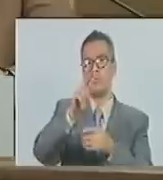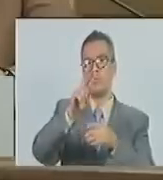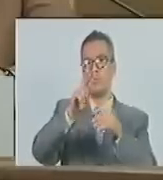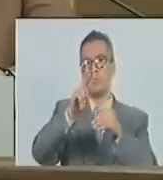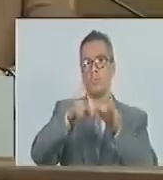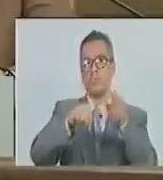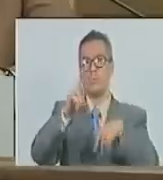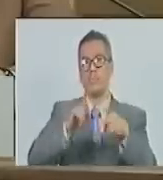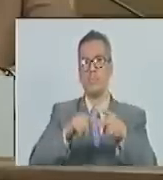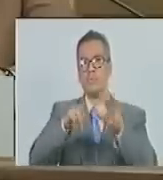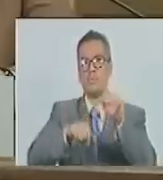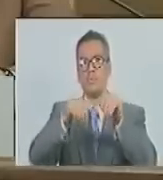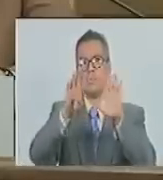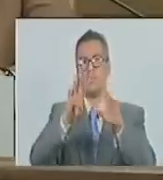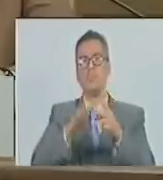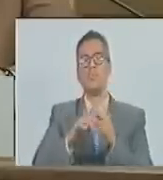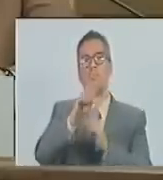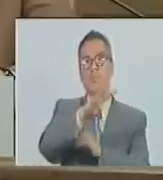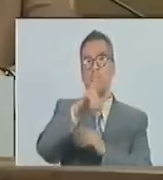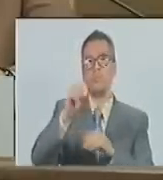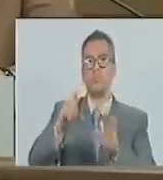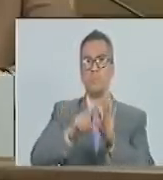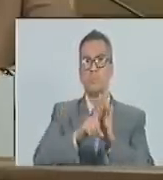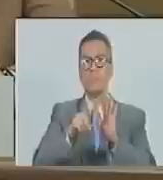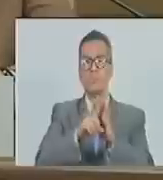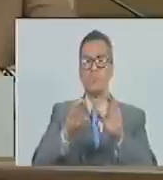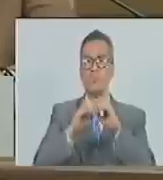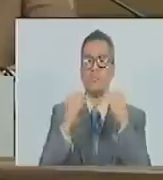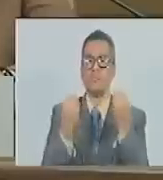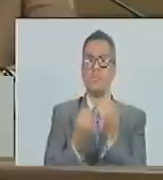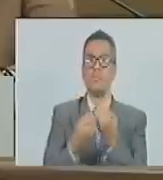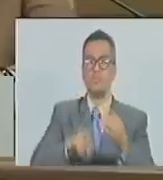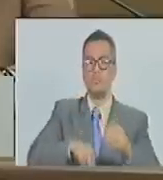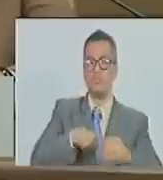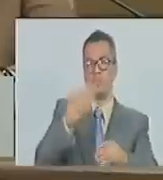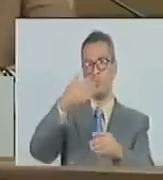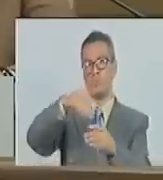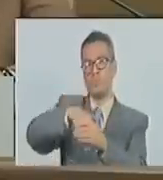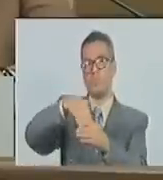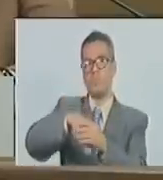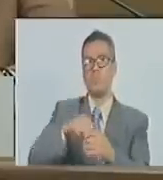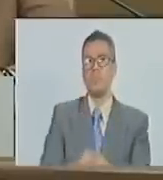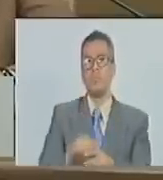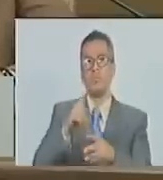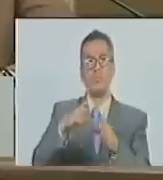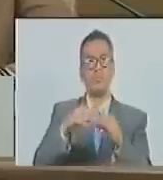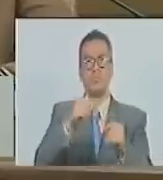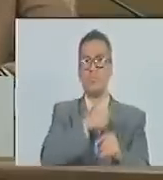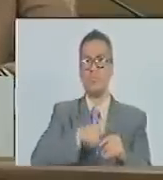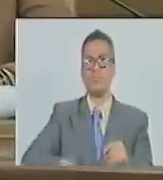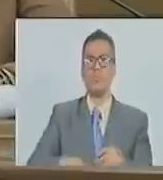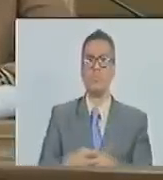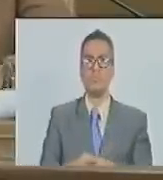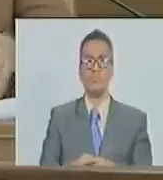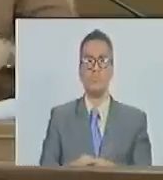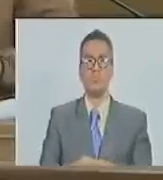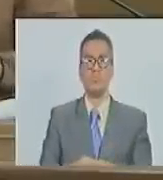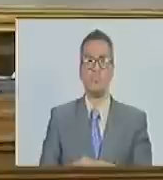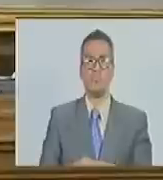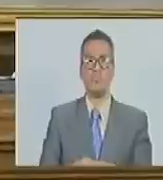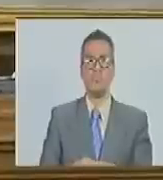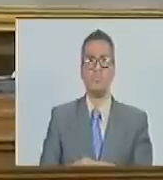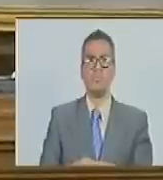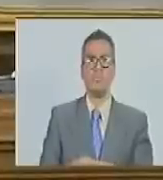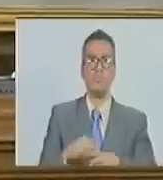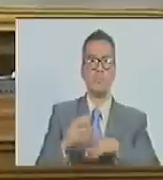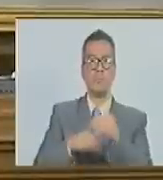12, 19 y 20 de la Ley Orgánica del Poder Electoral. Es todo, ciudadano presidente.